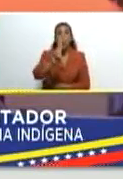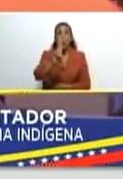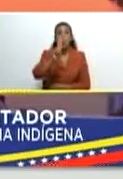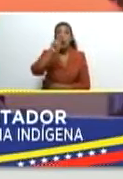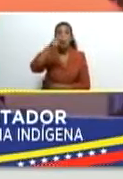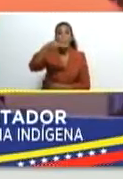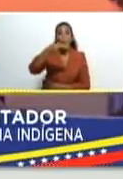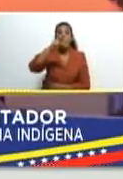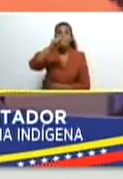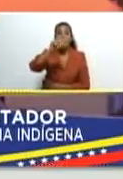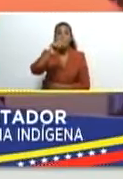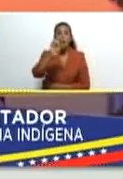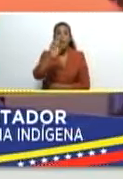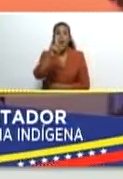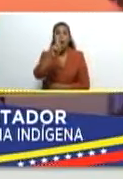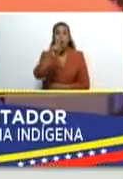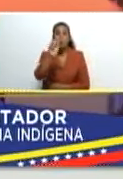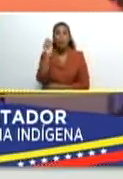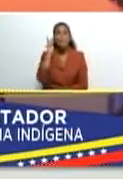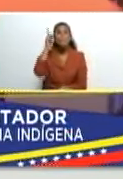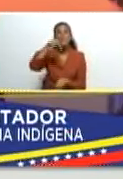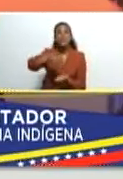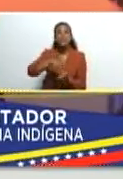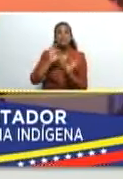González, presente.